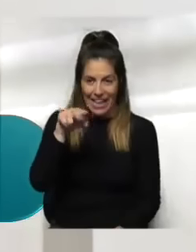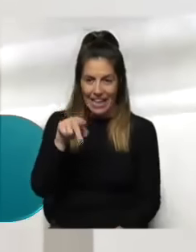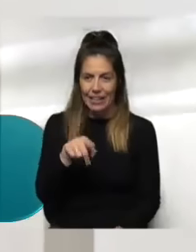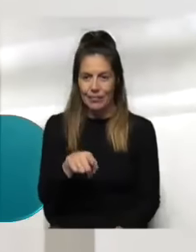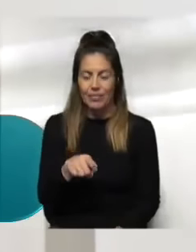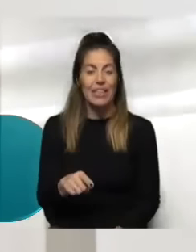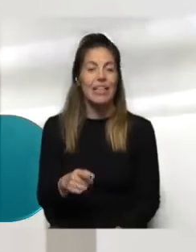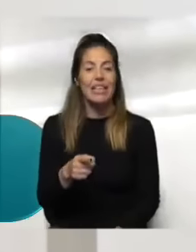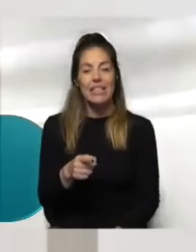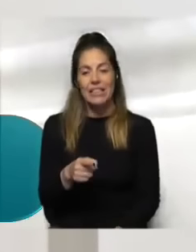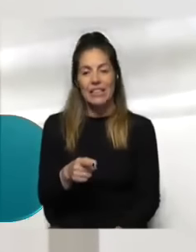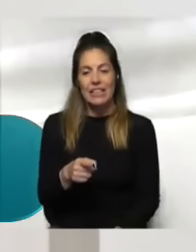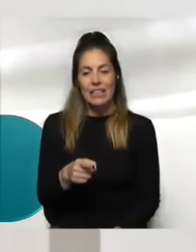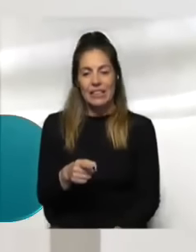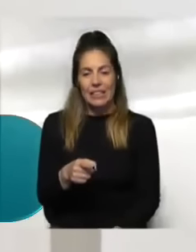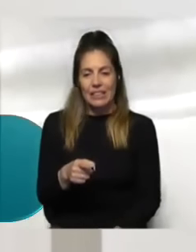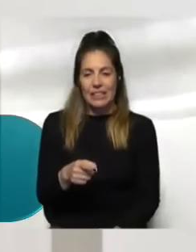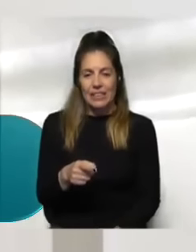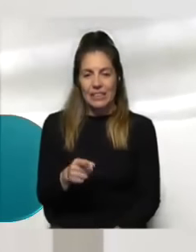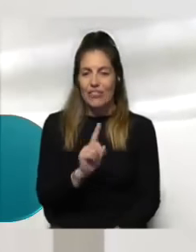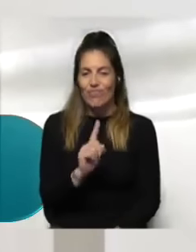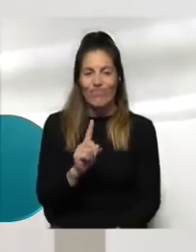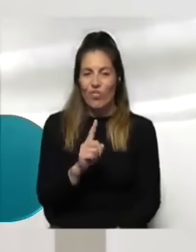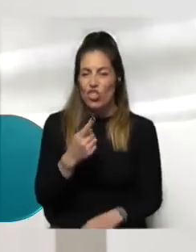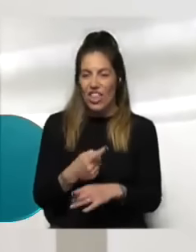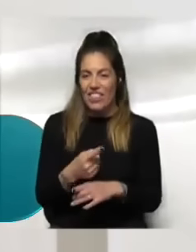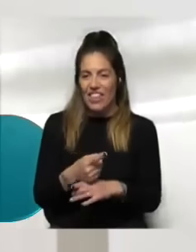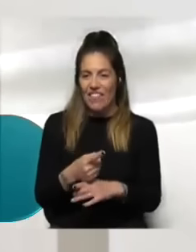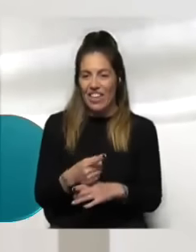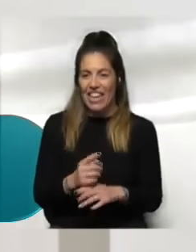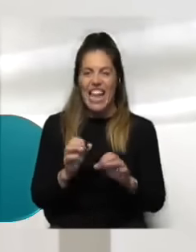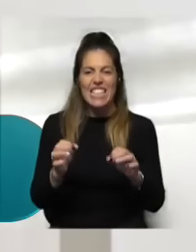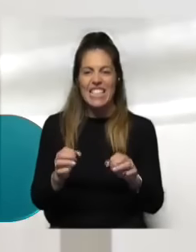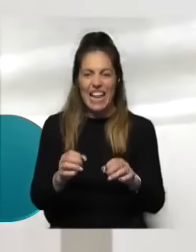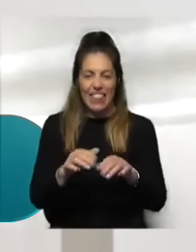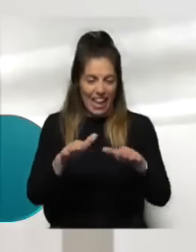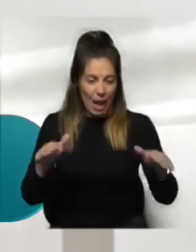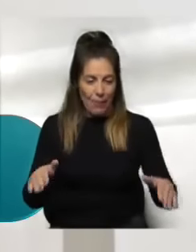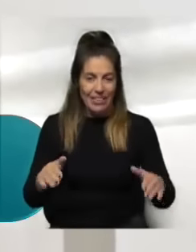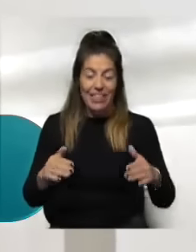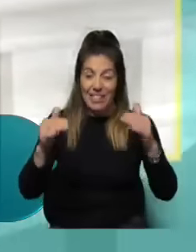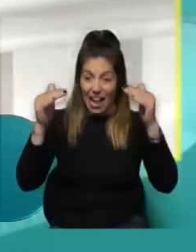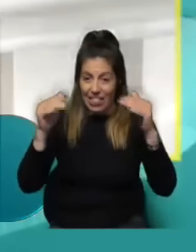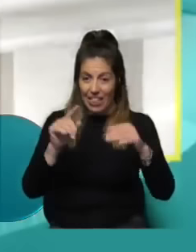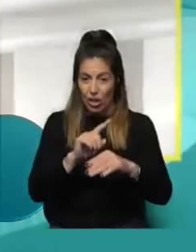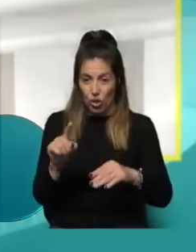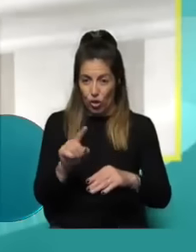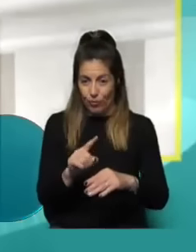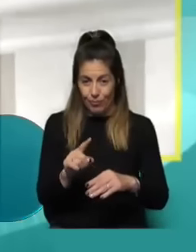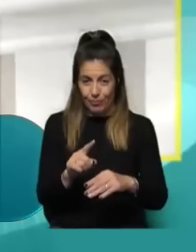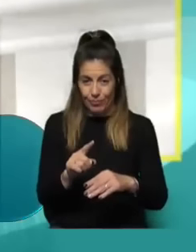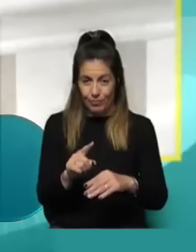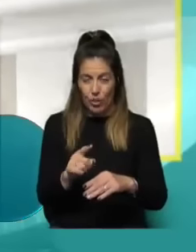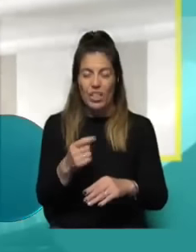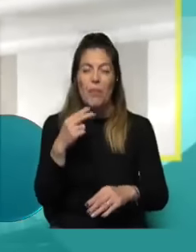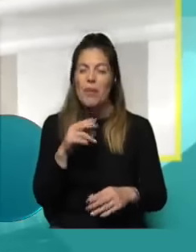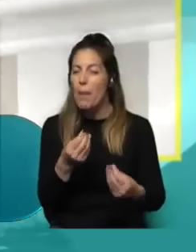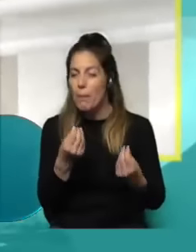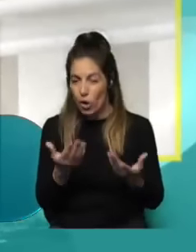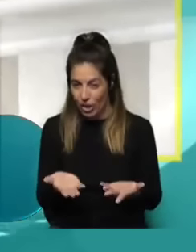Es muy, no se deben colocar en la llegada de las plantas altas los espejos. Usted me mira diciendo, ¿por